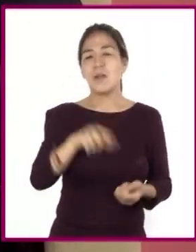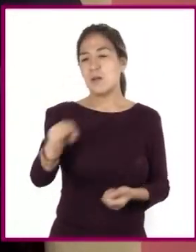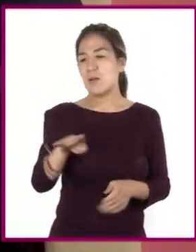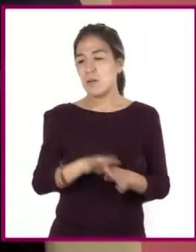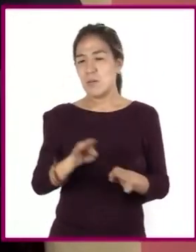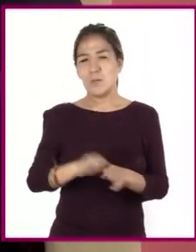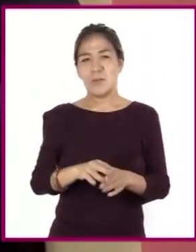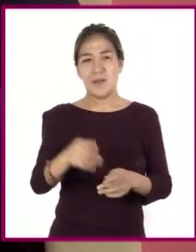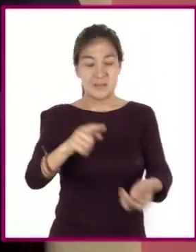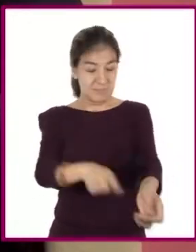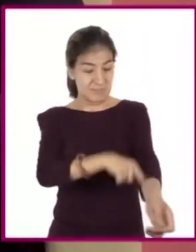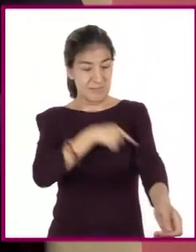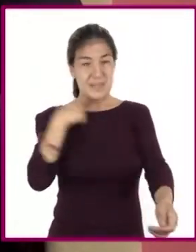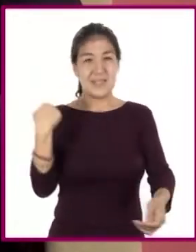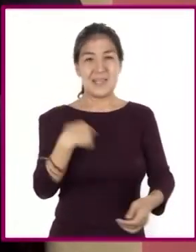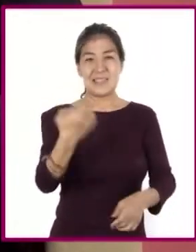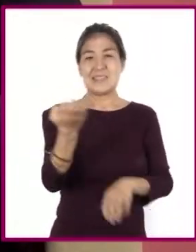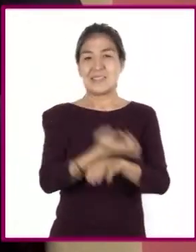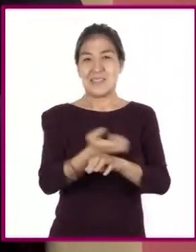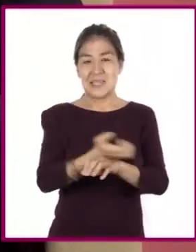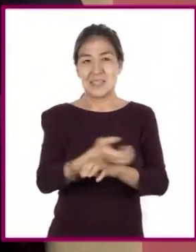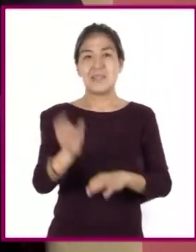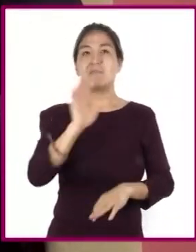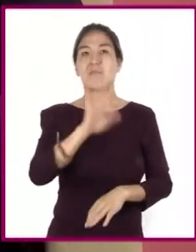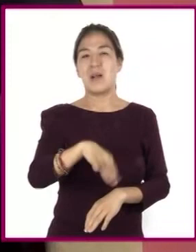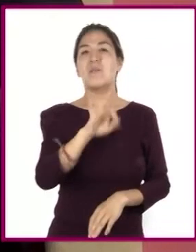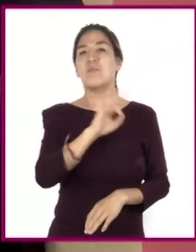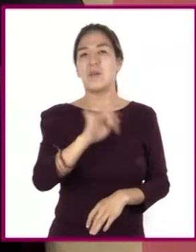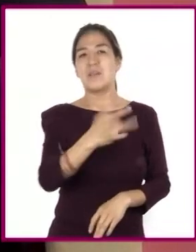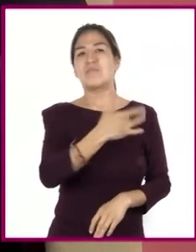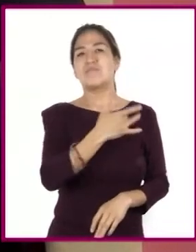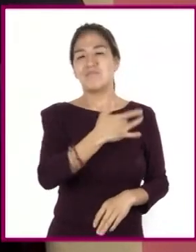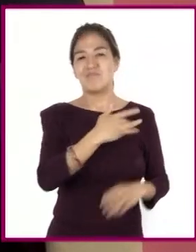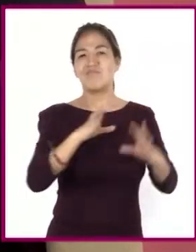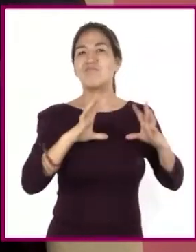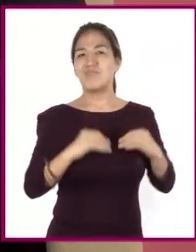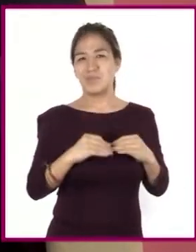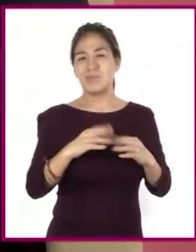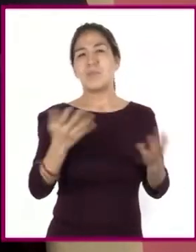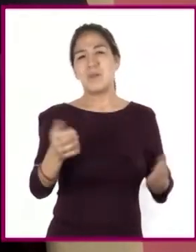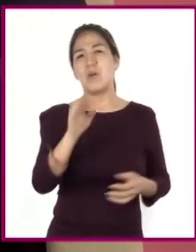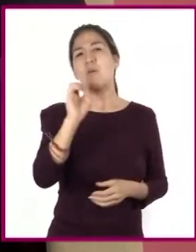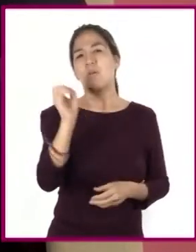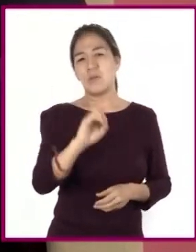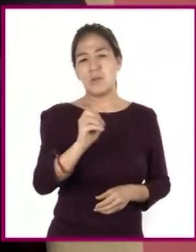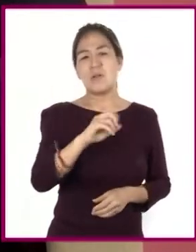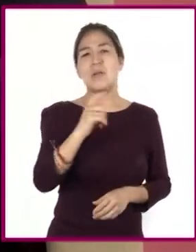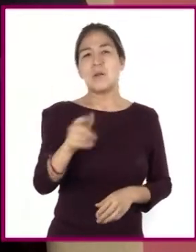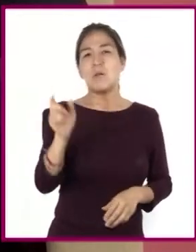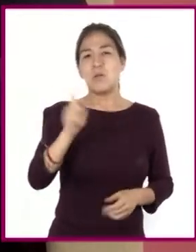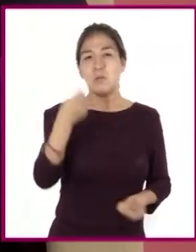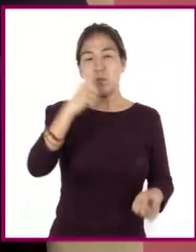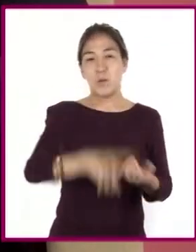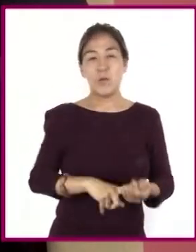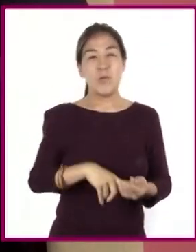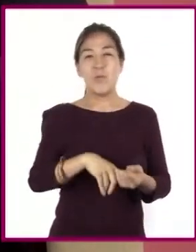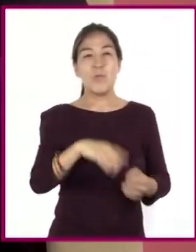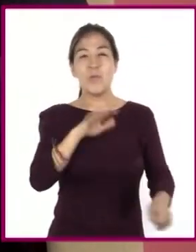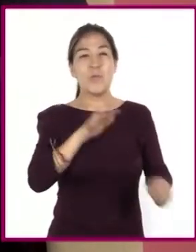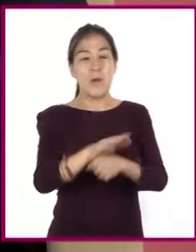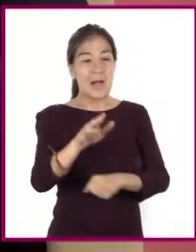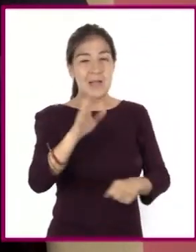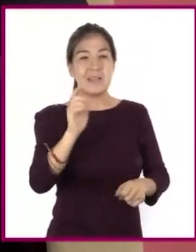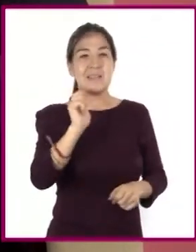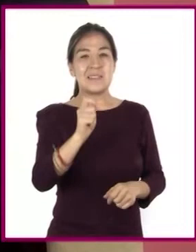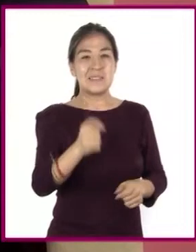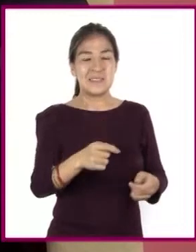las arterias y causar un infarto. Es decir, el colesterol puede ser malo cuando está en una localización inadecuada,